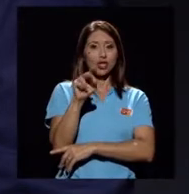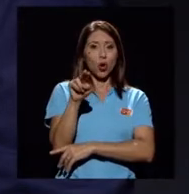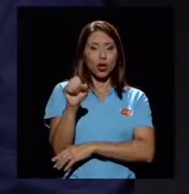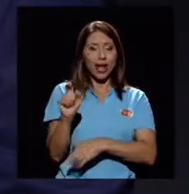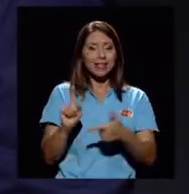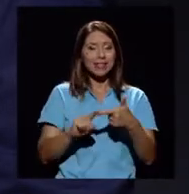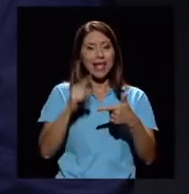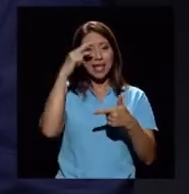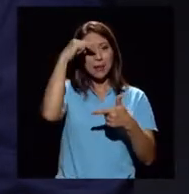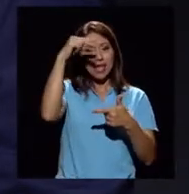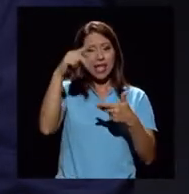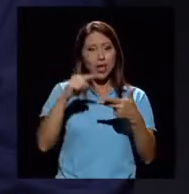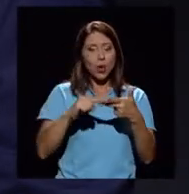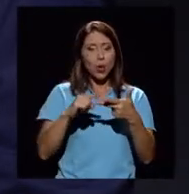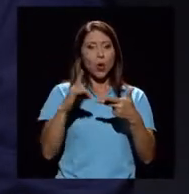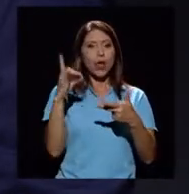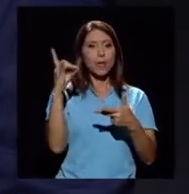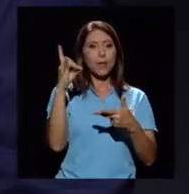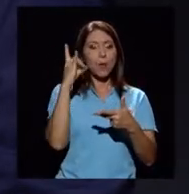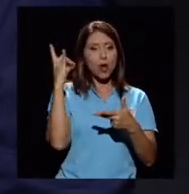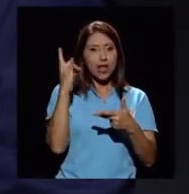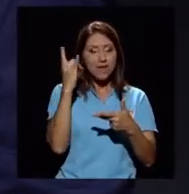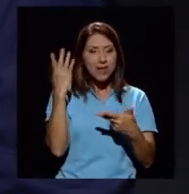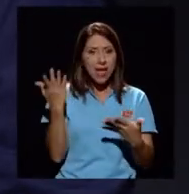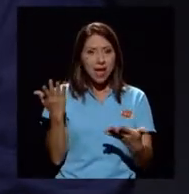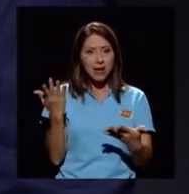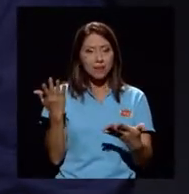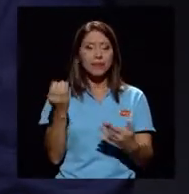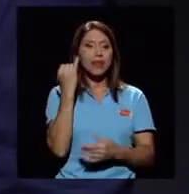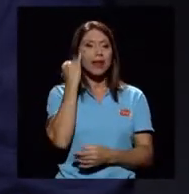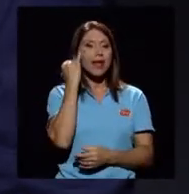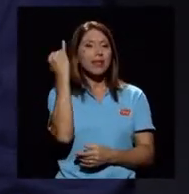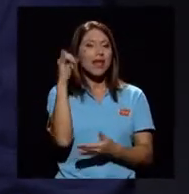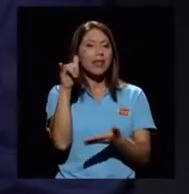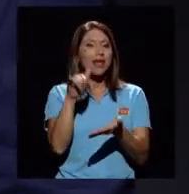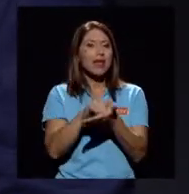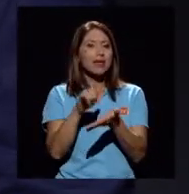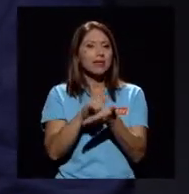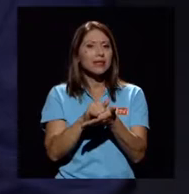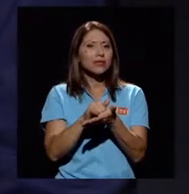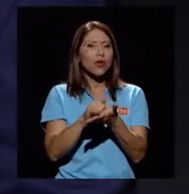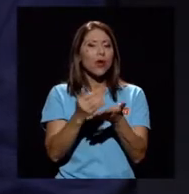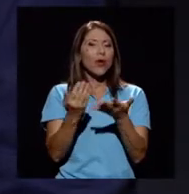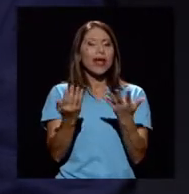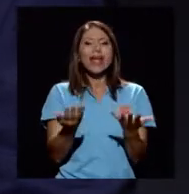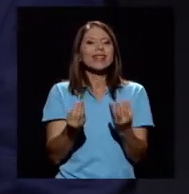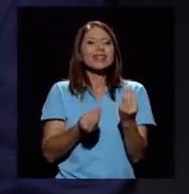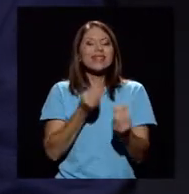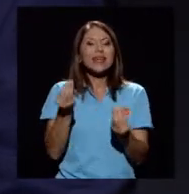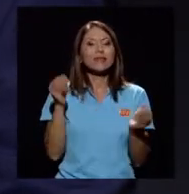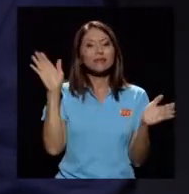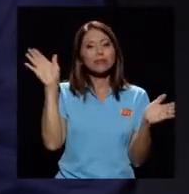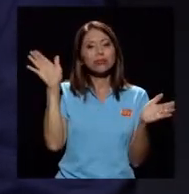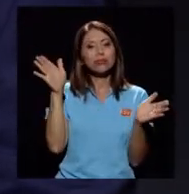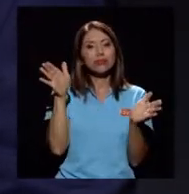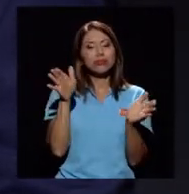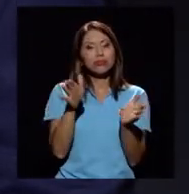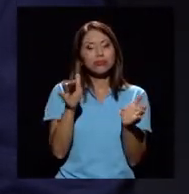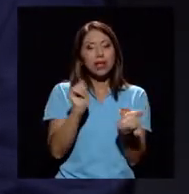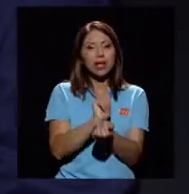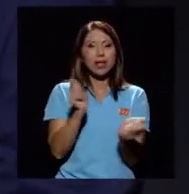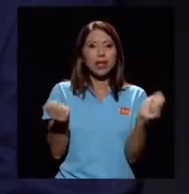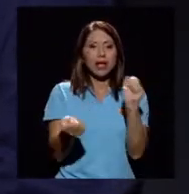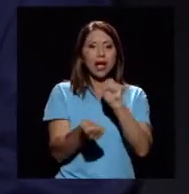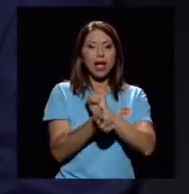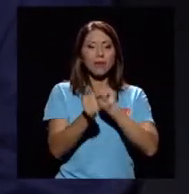bueno, la idea de esto es, digamos, el principio es mitigación, ¿verdad? En la parte del cambio climático,